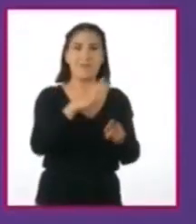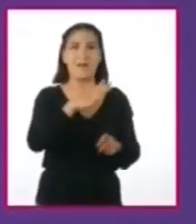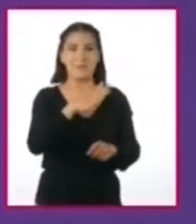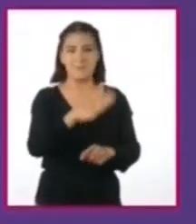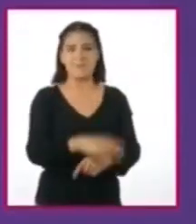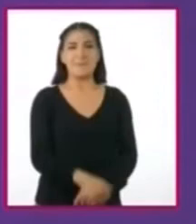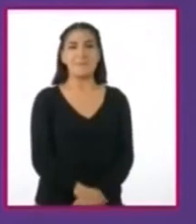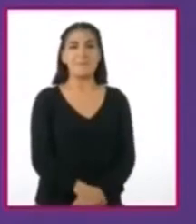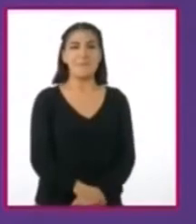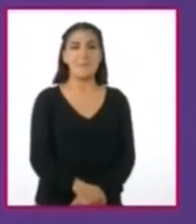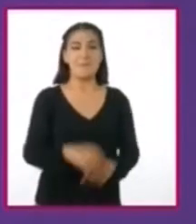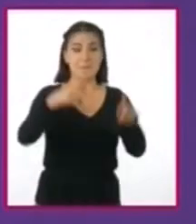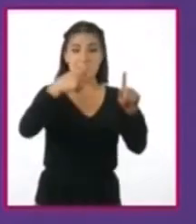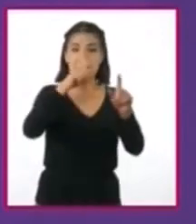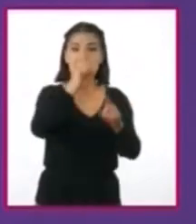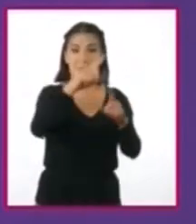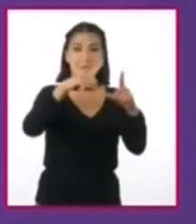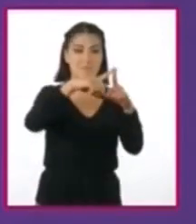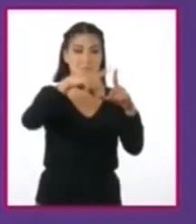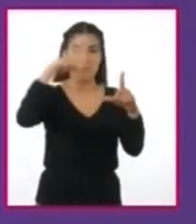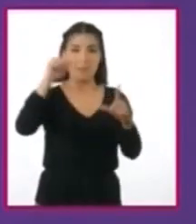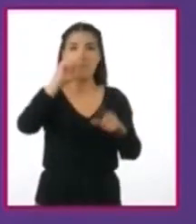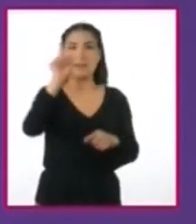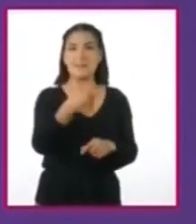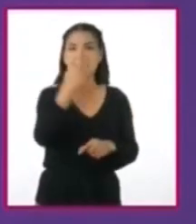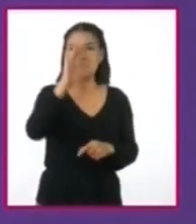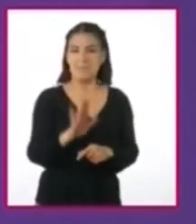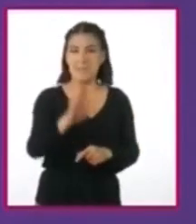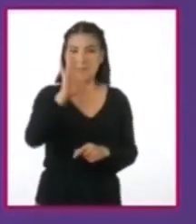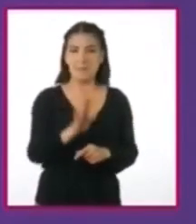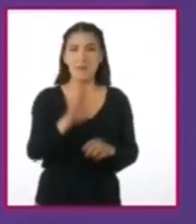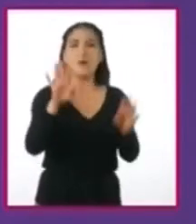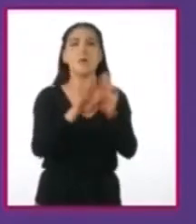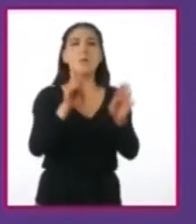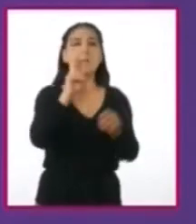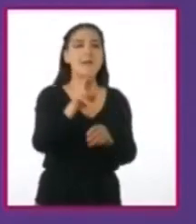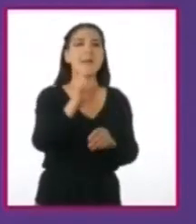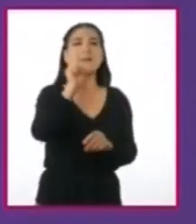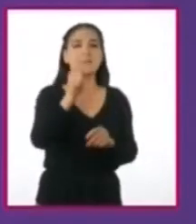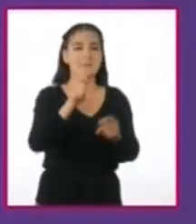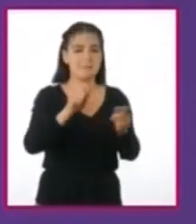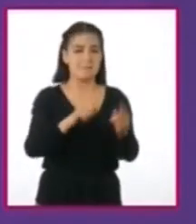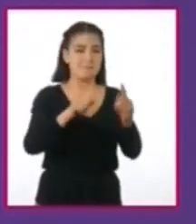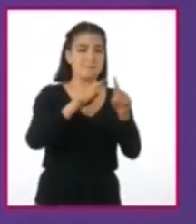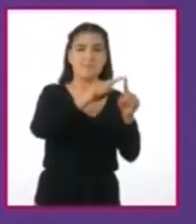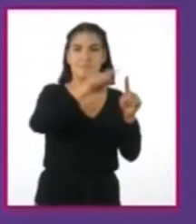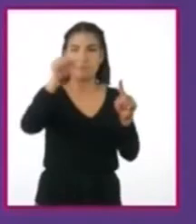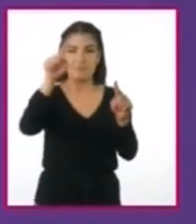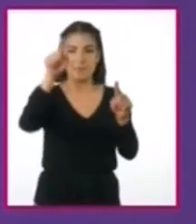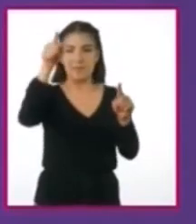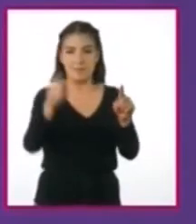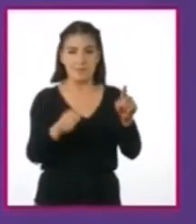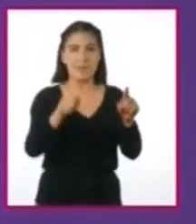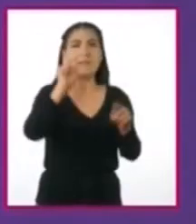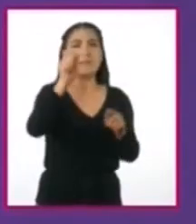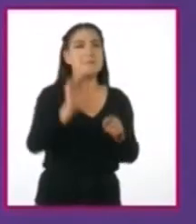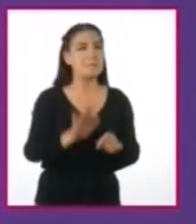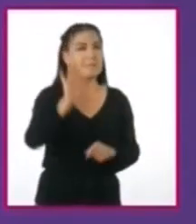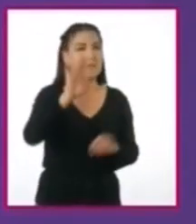Como los triángulos son semejantes, podemos establecer una proporción entre los lados.